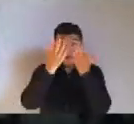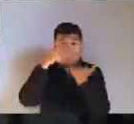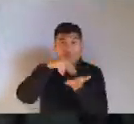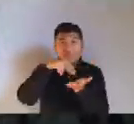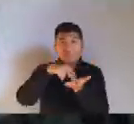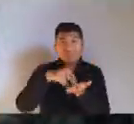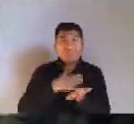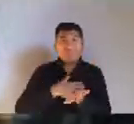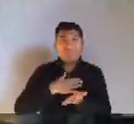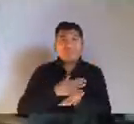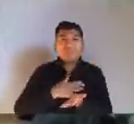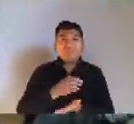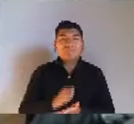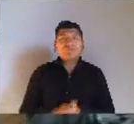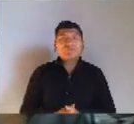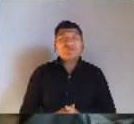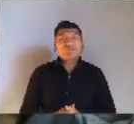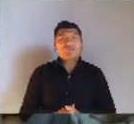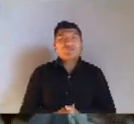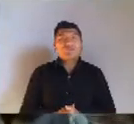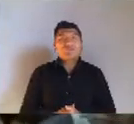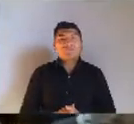pies.